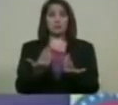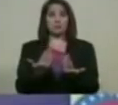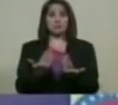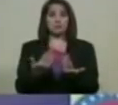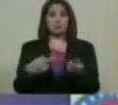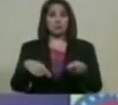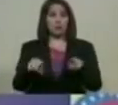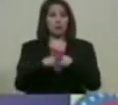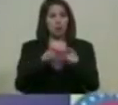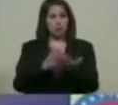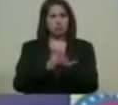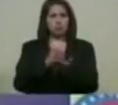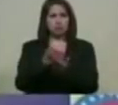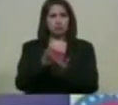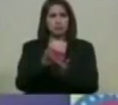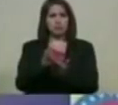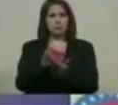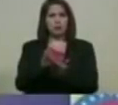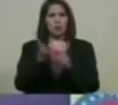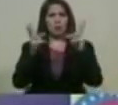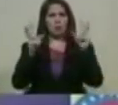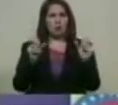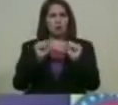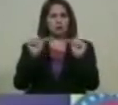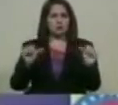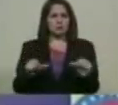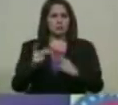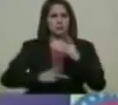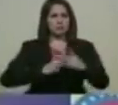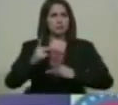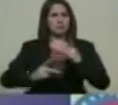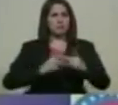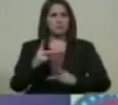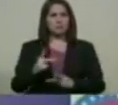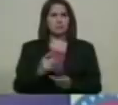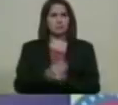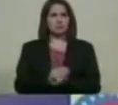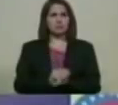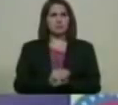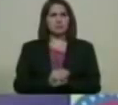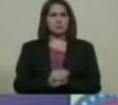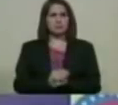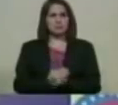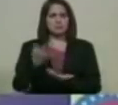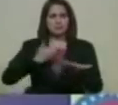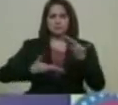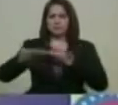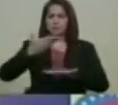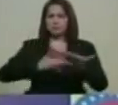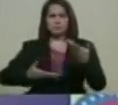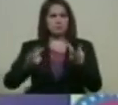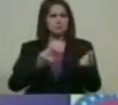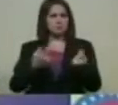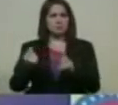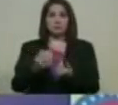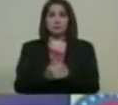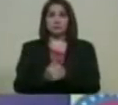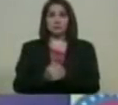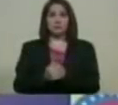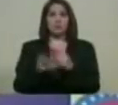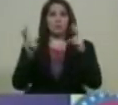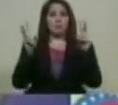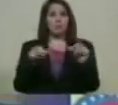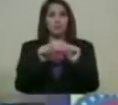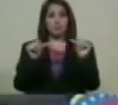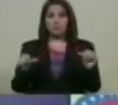tienen que ir apuntalando un nuevo sistema productivo, distributivo, comercializador, y un nuevo sistema de